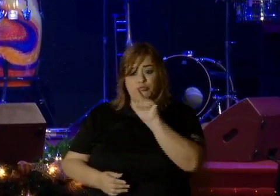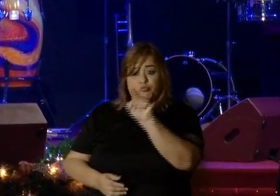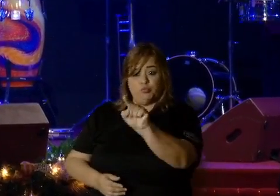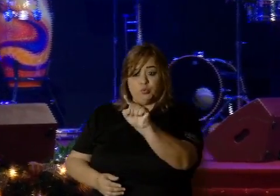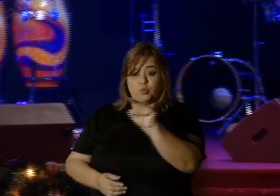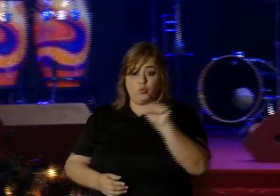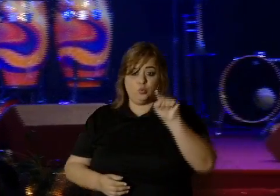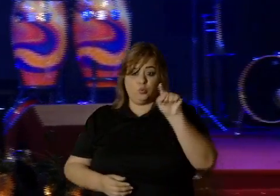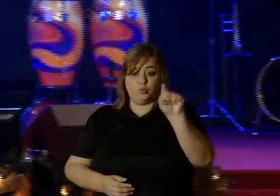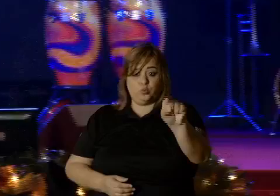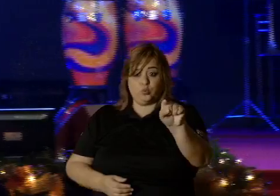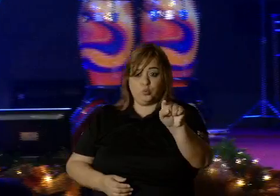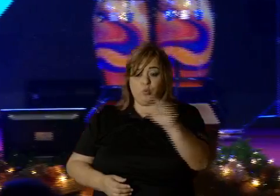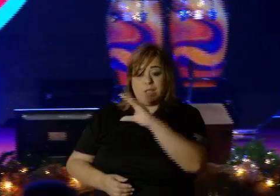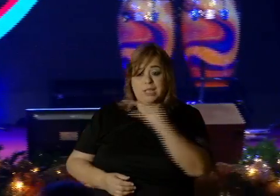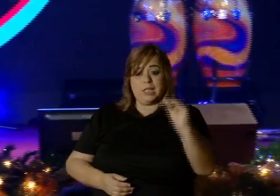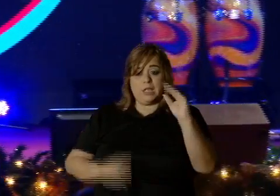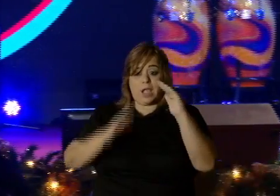casa servirán a Jehová.